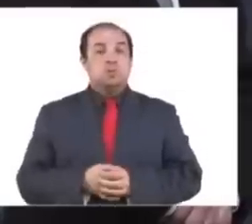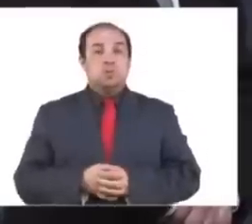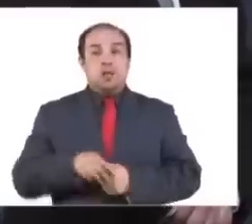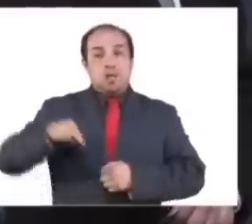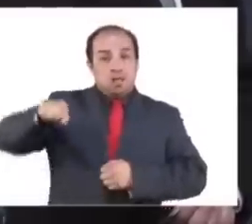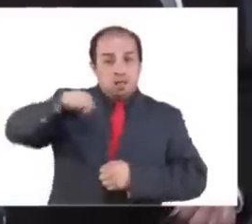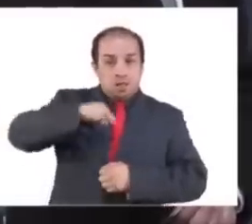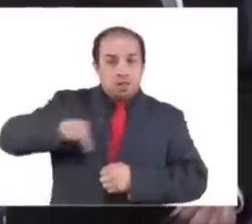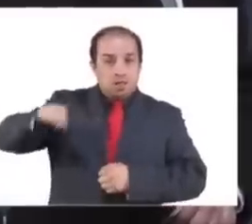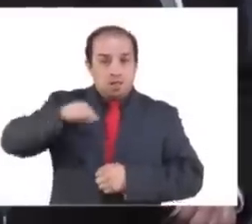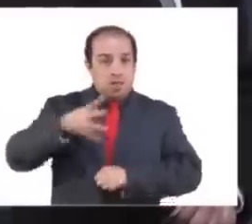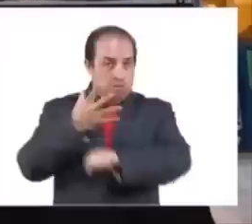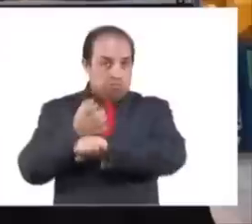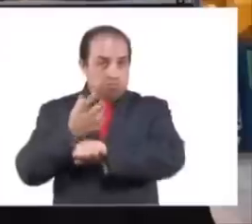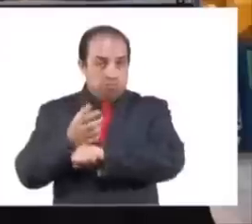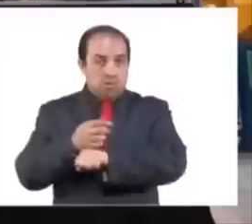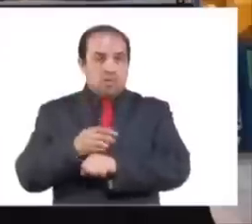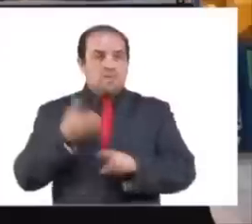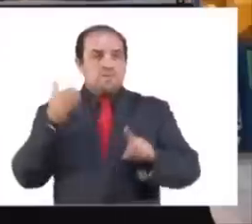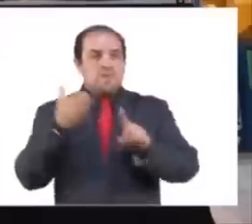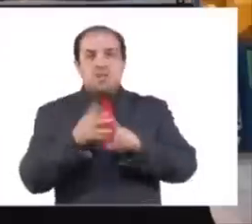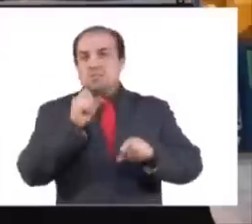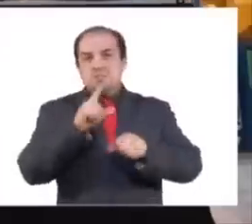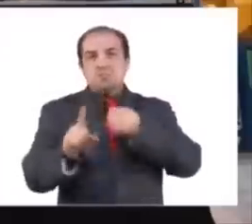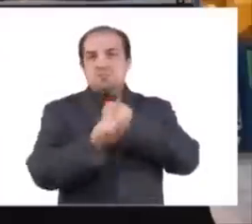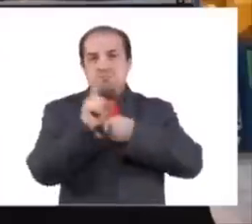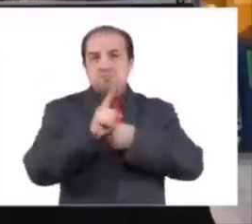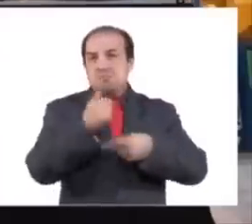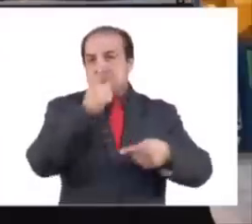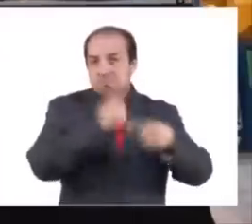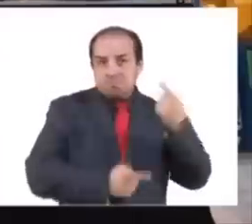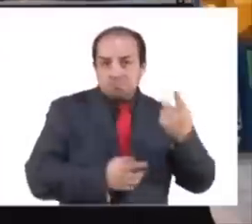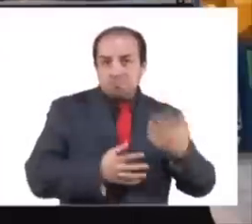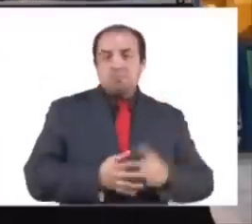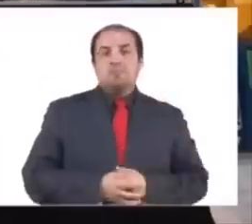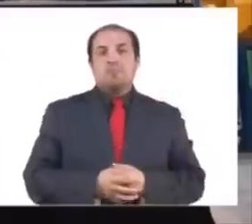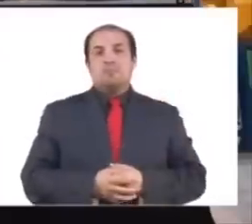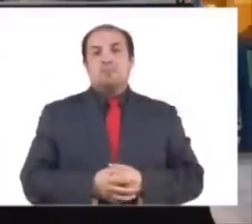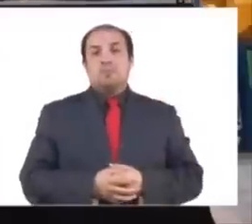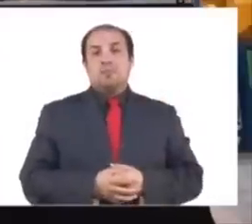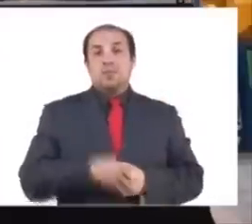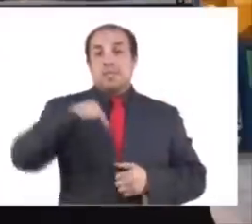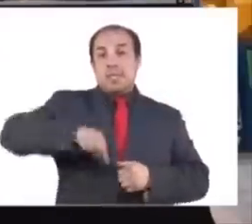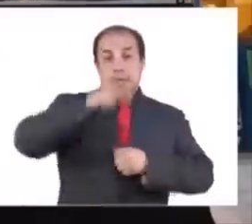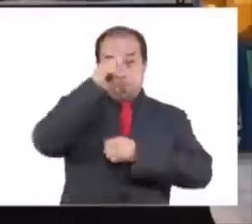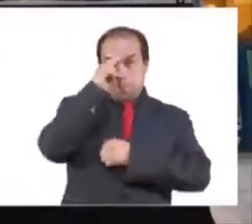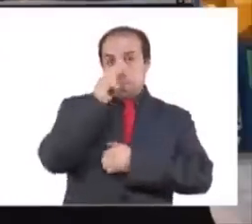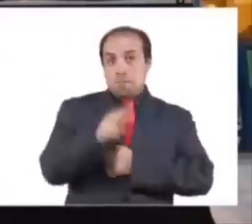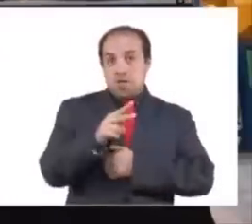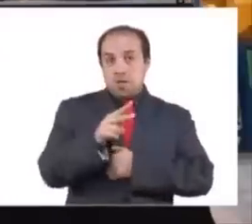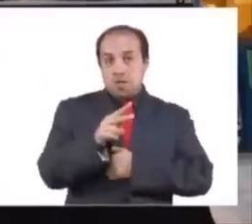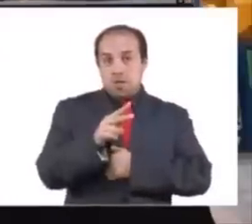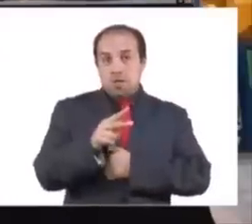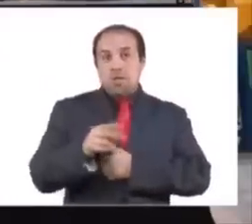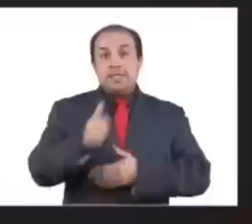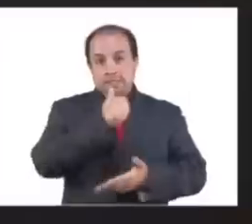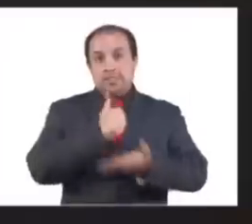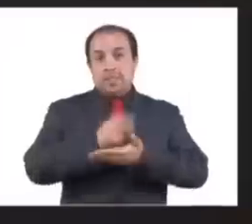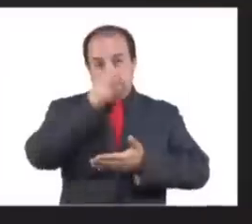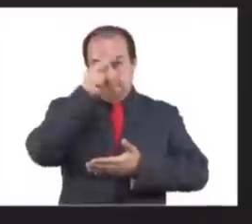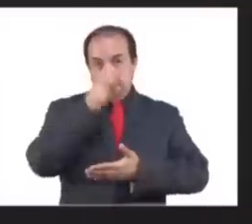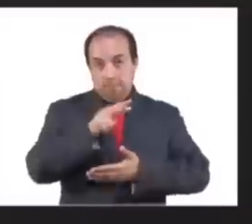solucionar los mismos problemas, ¿no? Entonces, que México, que la Ciudad de